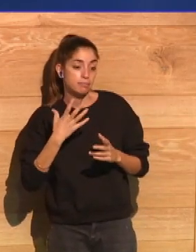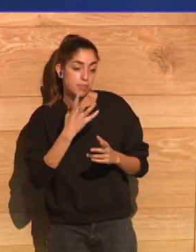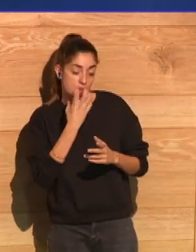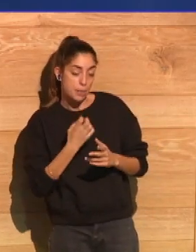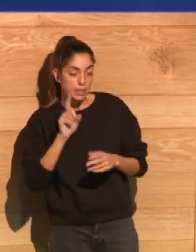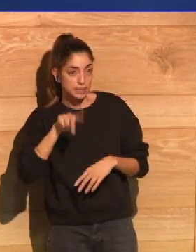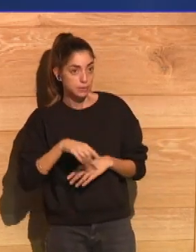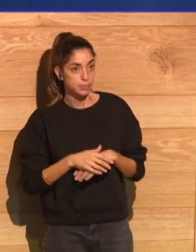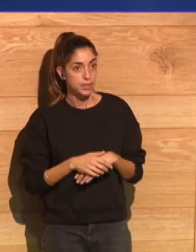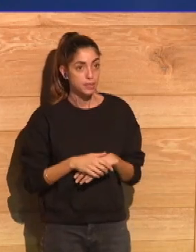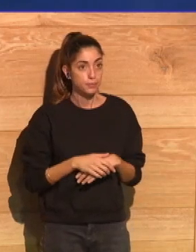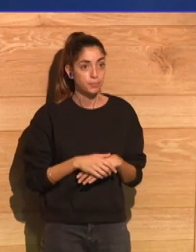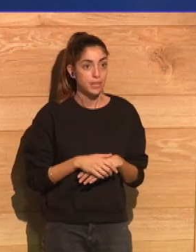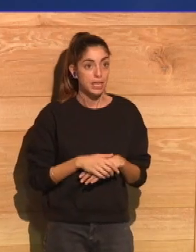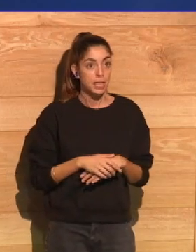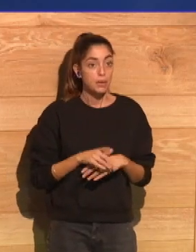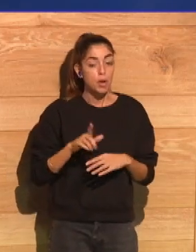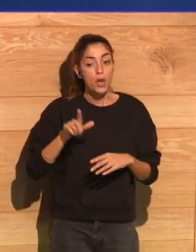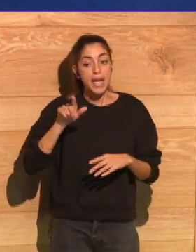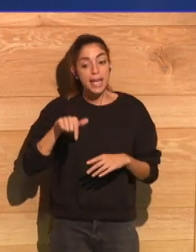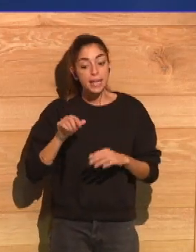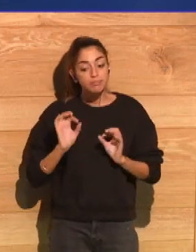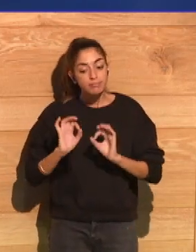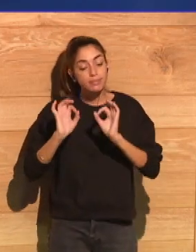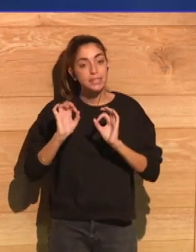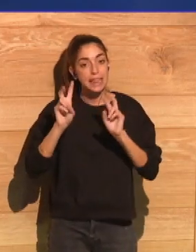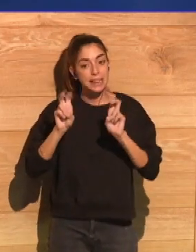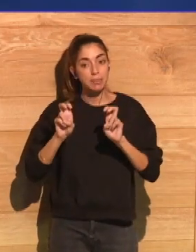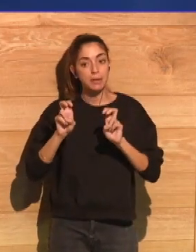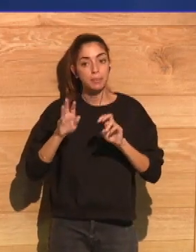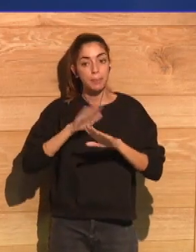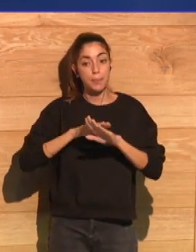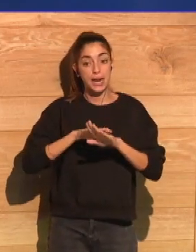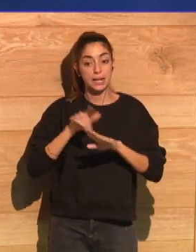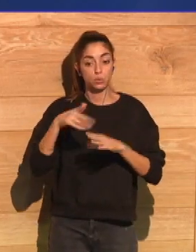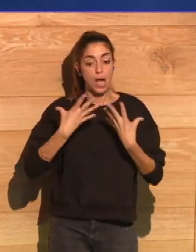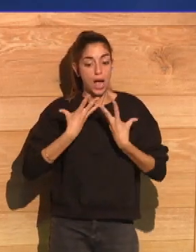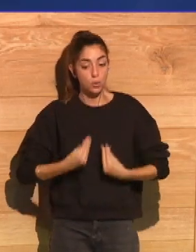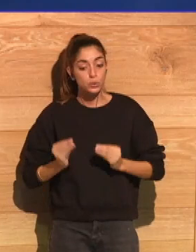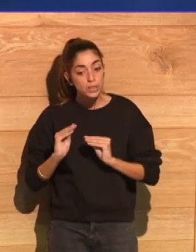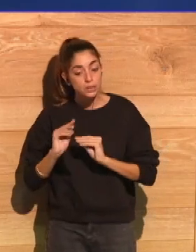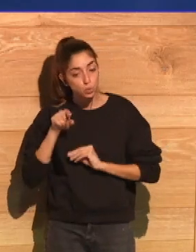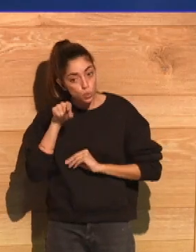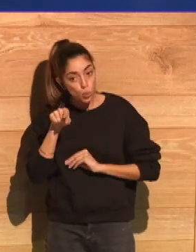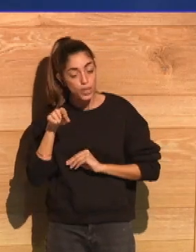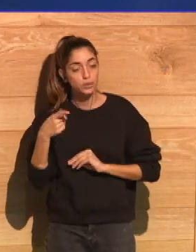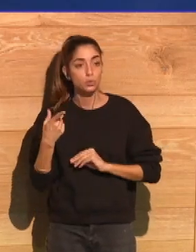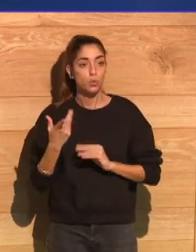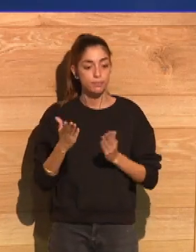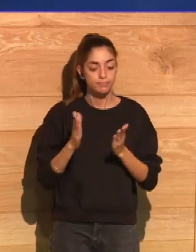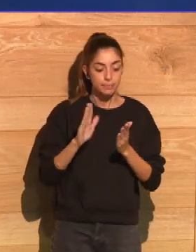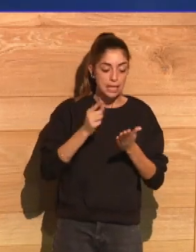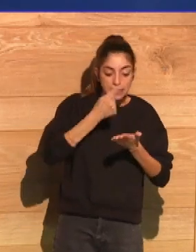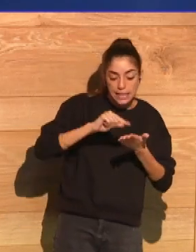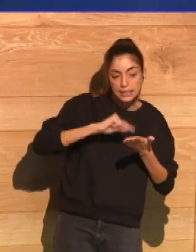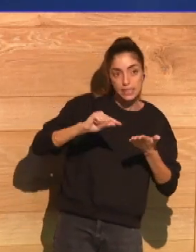da también, pues, para reírte de tus propias angustias, ¿no? Para reírte de cosas, bueno, pues que para ti son dramáticas o son experiencias traumáticas,